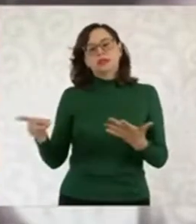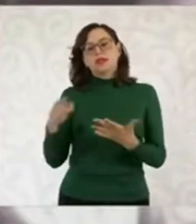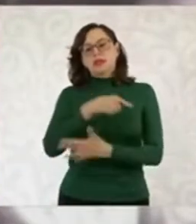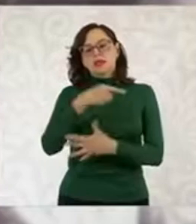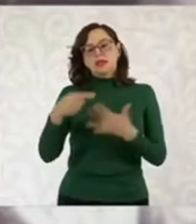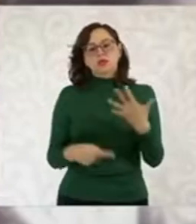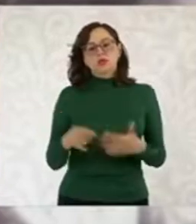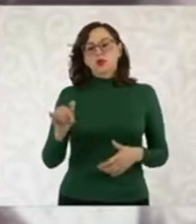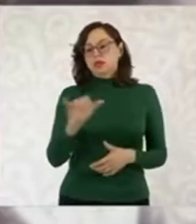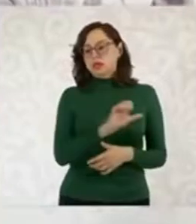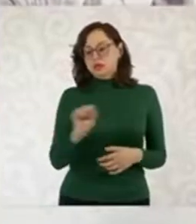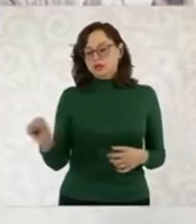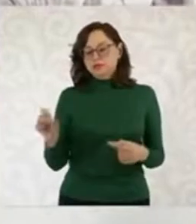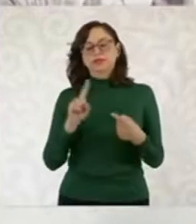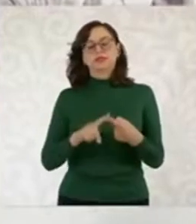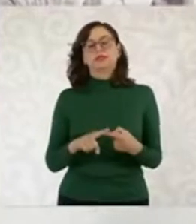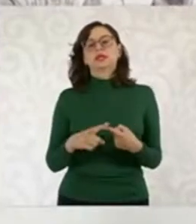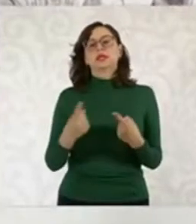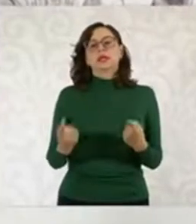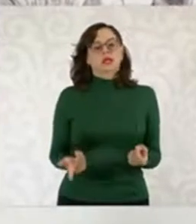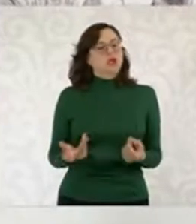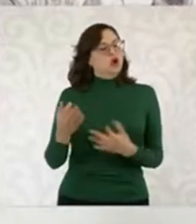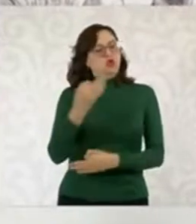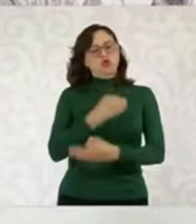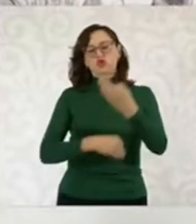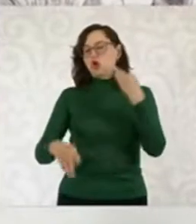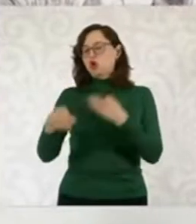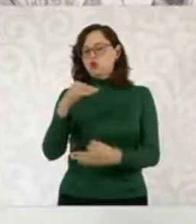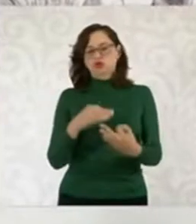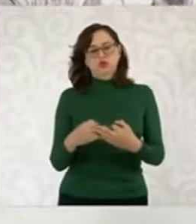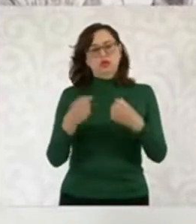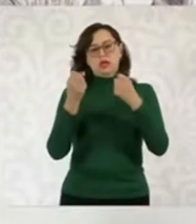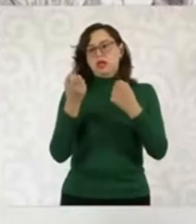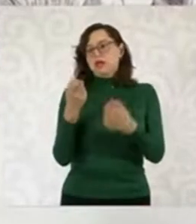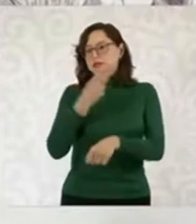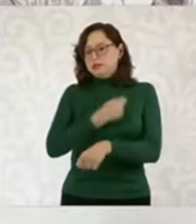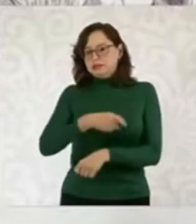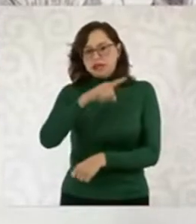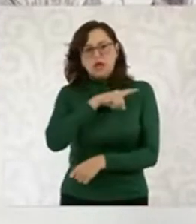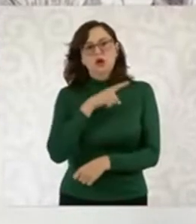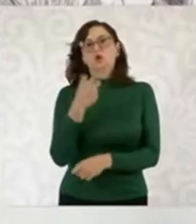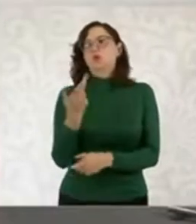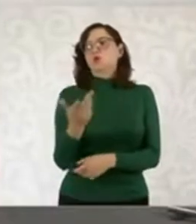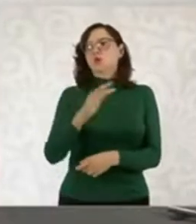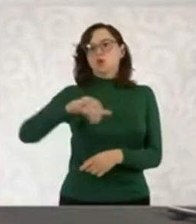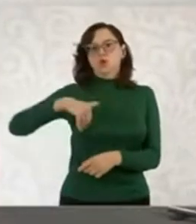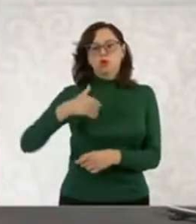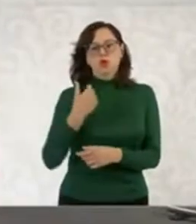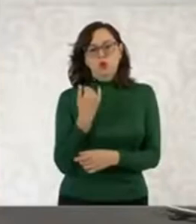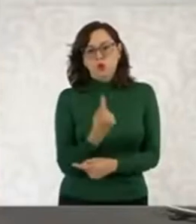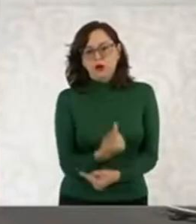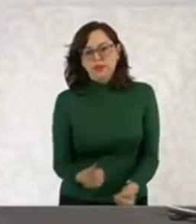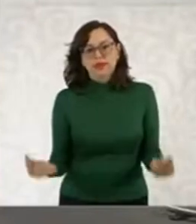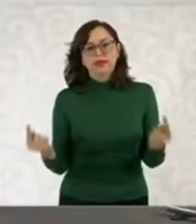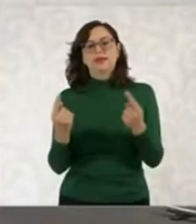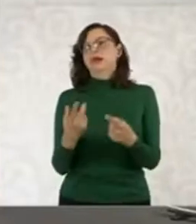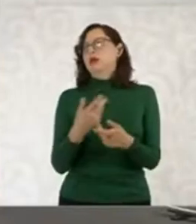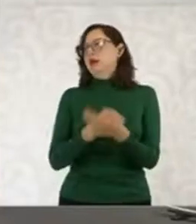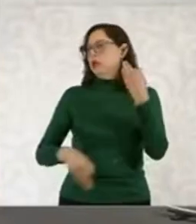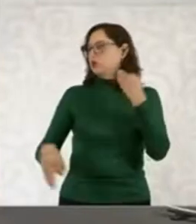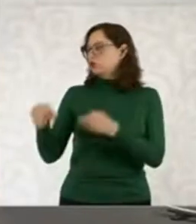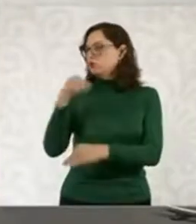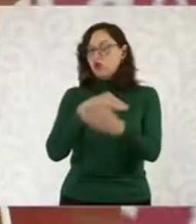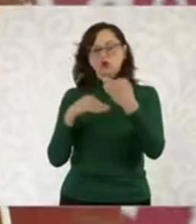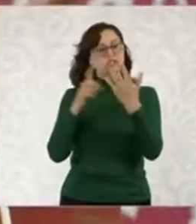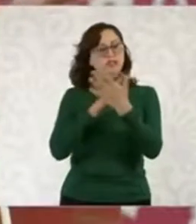médica, pensión, guarderías y desde luego las prestaciones económicas como riesgos de trabajo e incapacidad. Pero